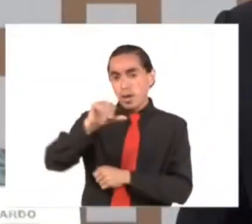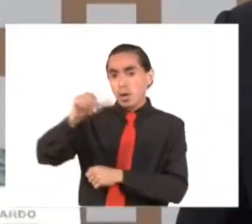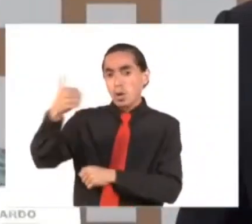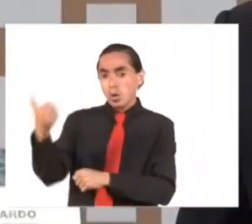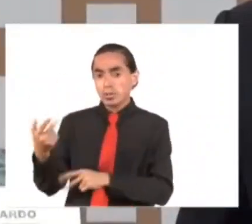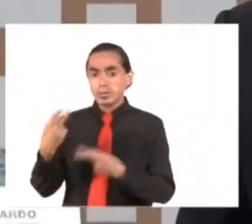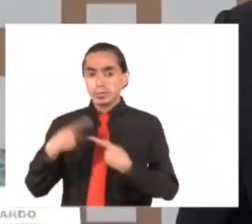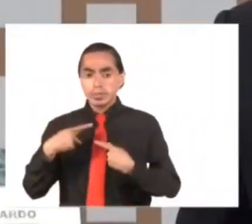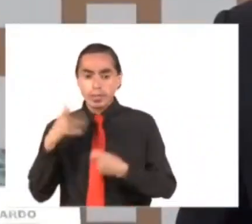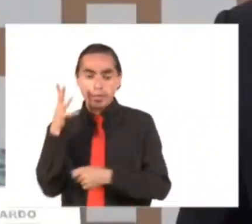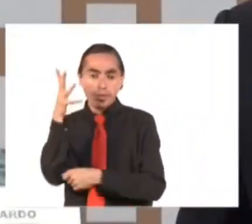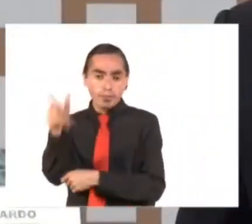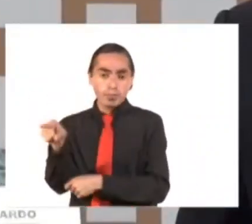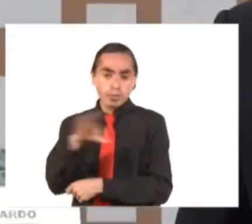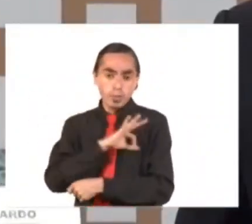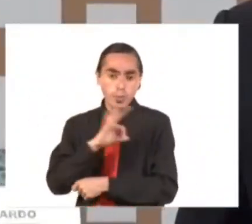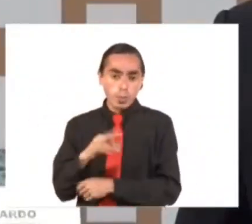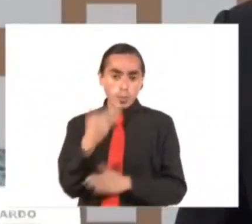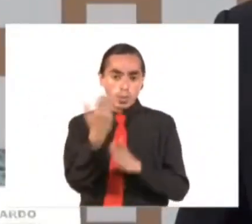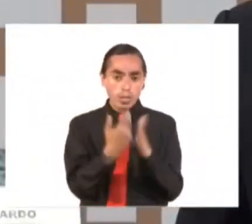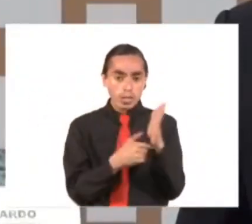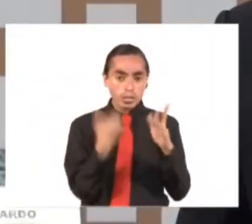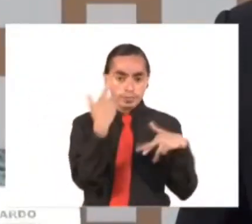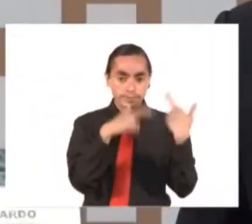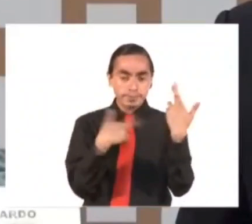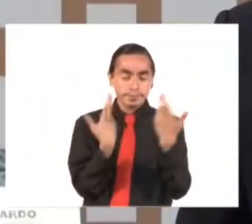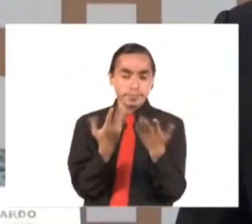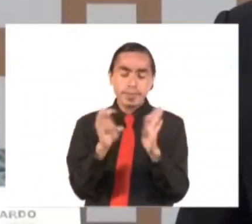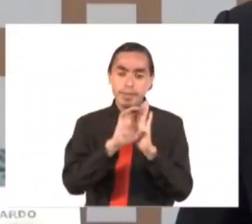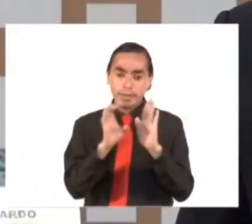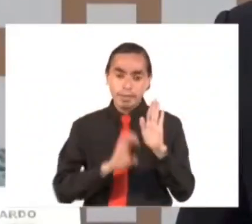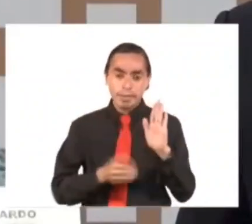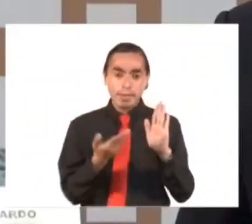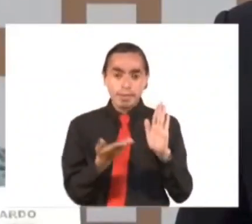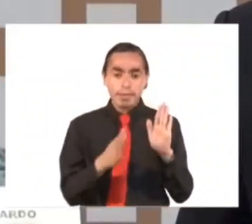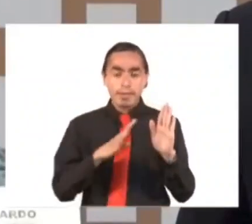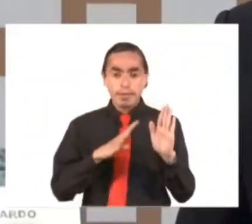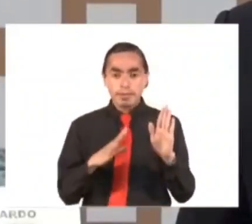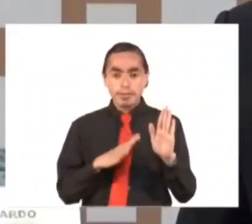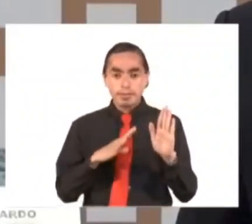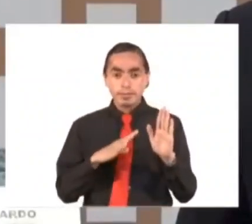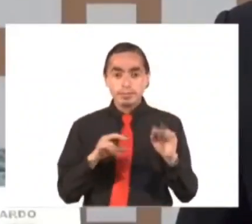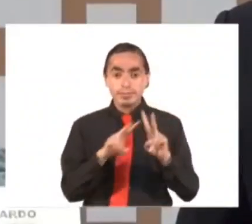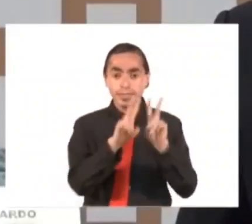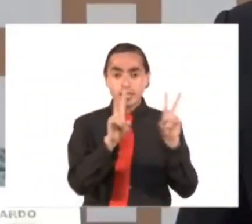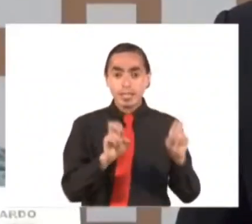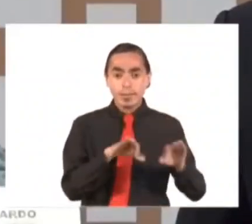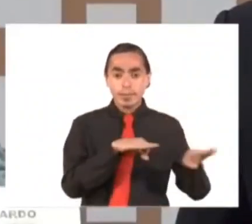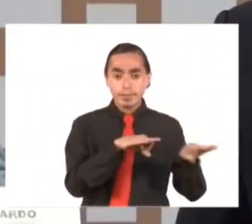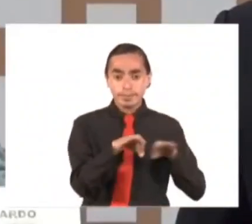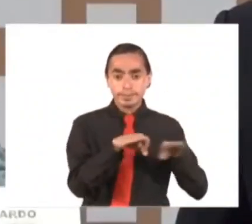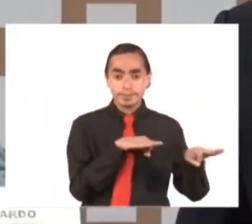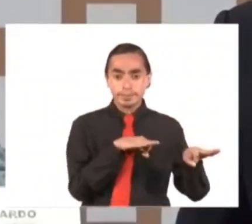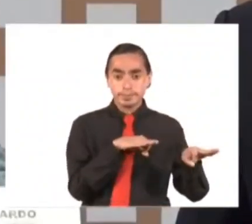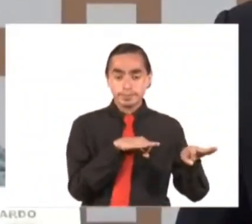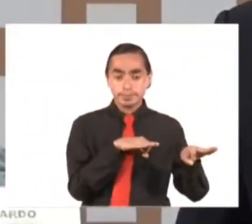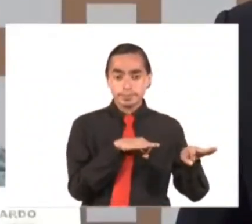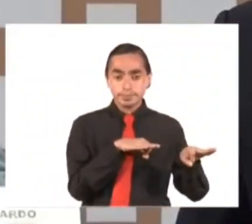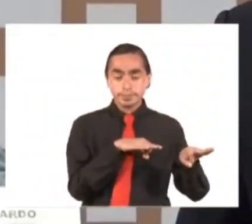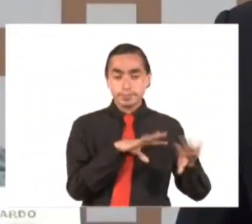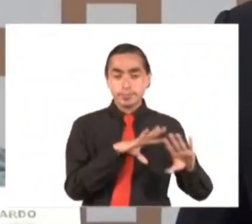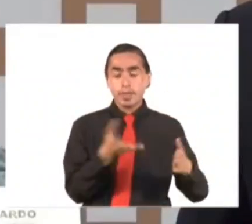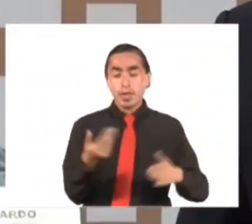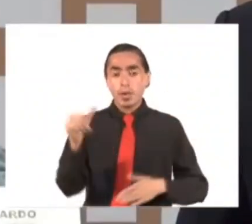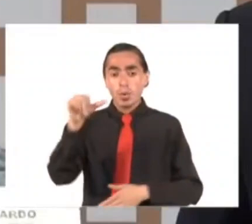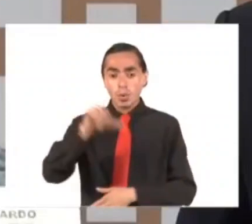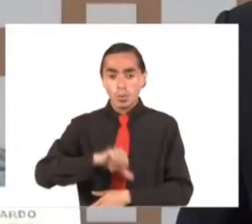futuro de la ciudad. Una de ellas tiene que ver con el tema laboral. Hoy